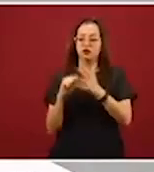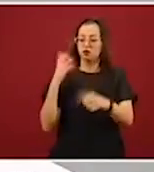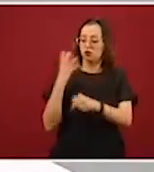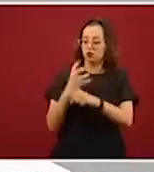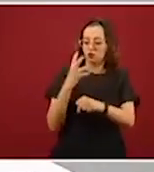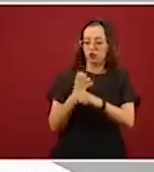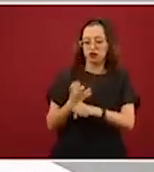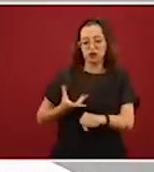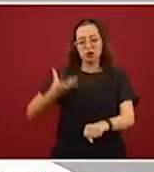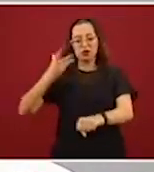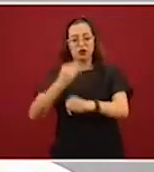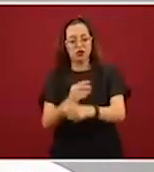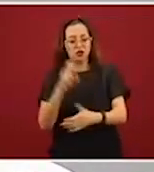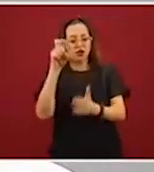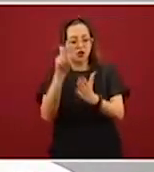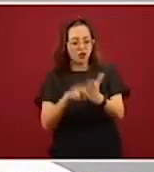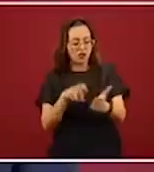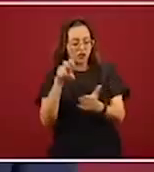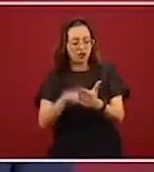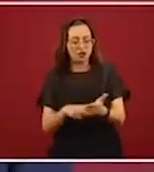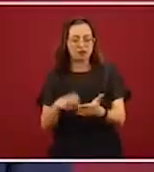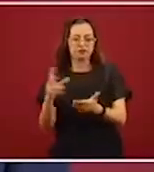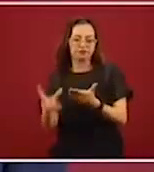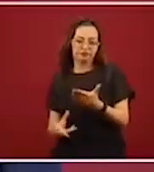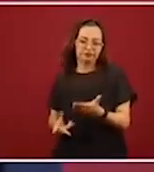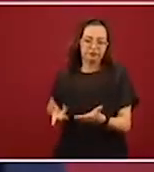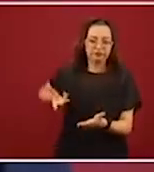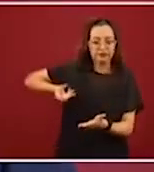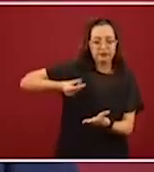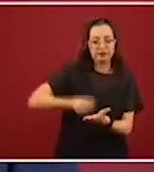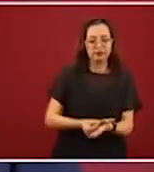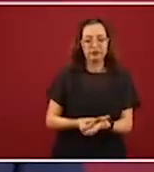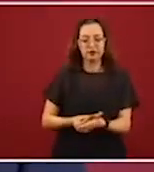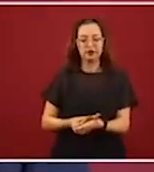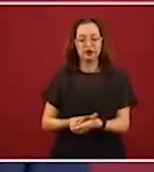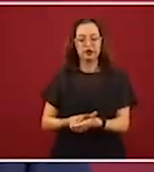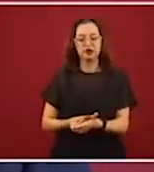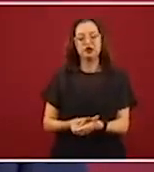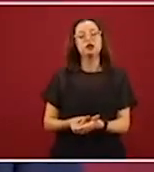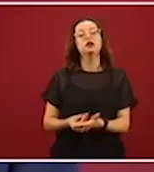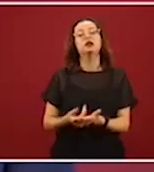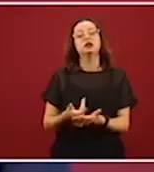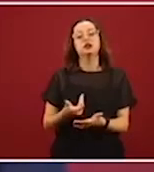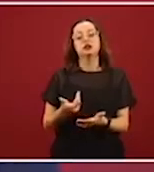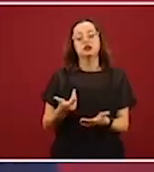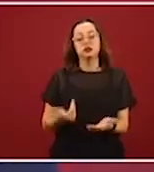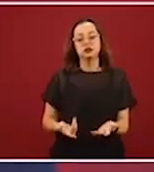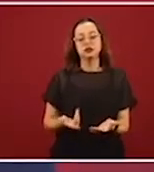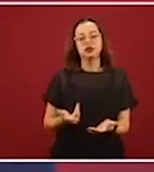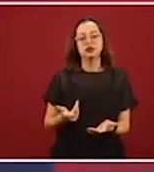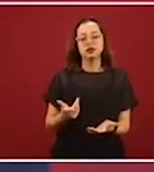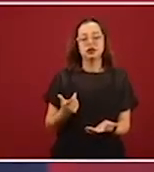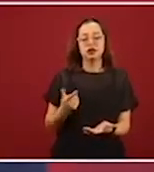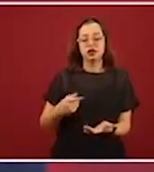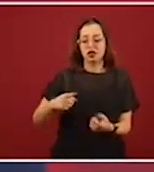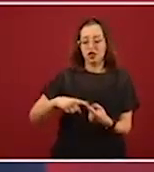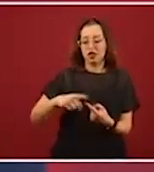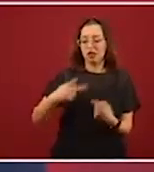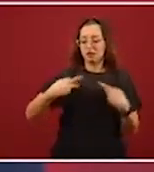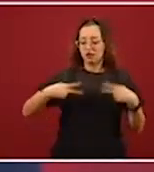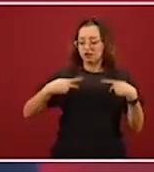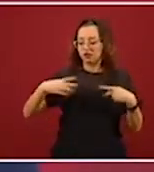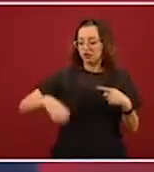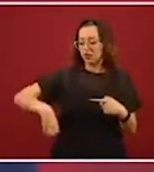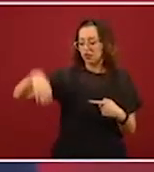para elevar a rango constitucional, para convertir en derecho la pensión a los adultos mayores,